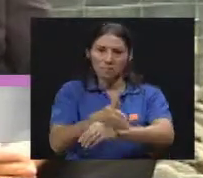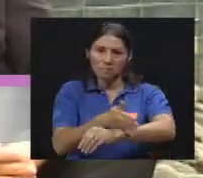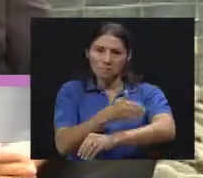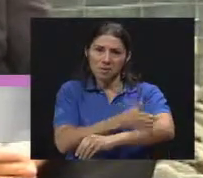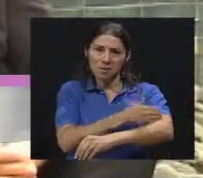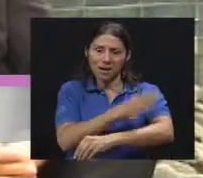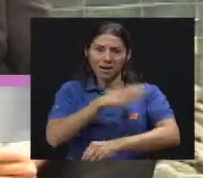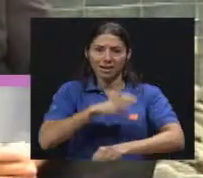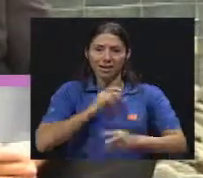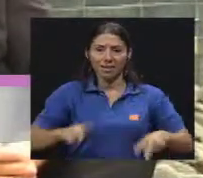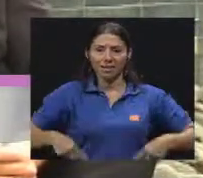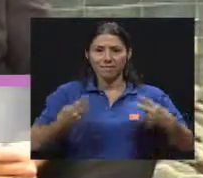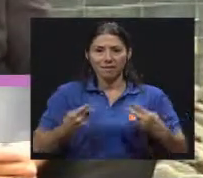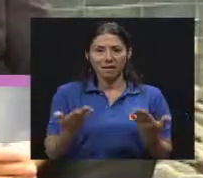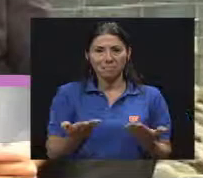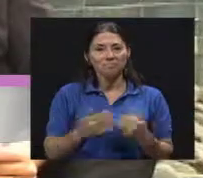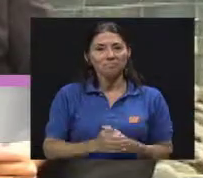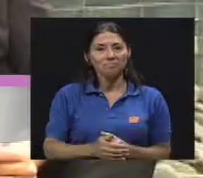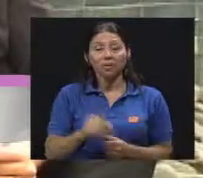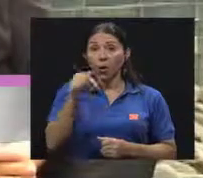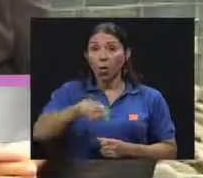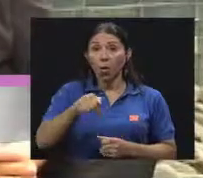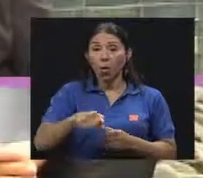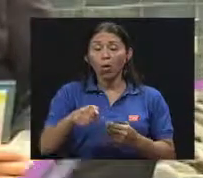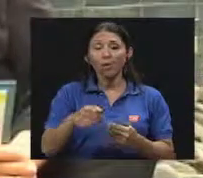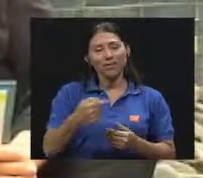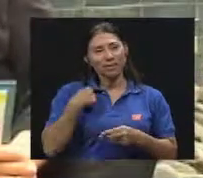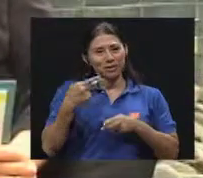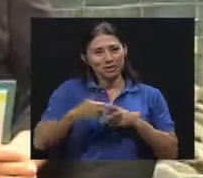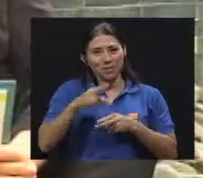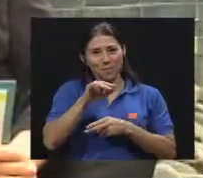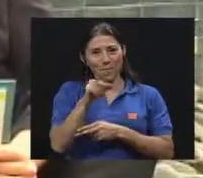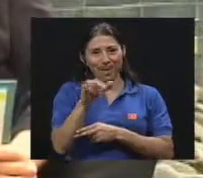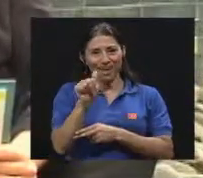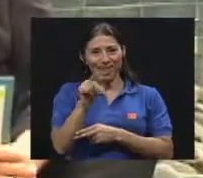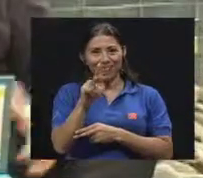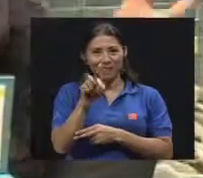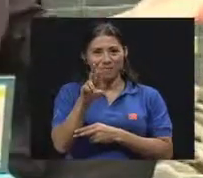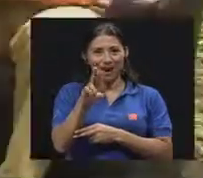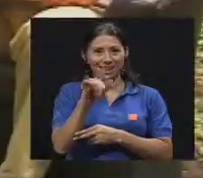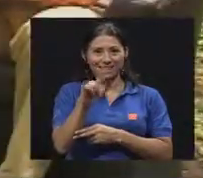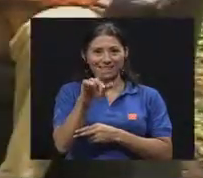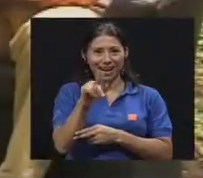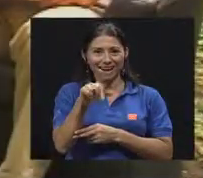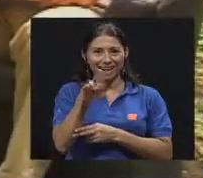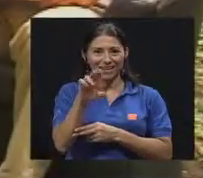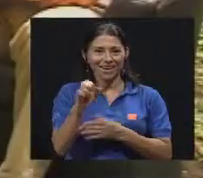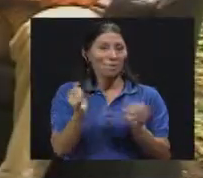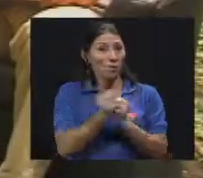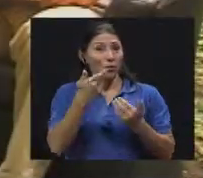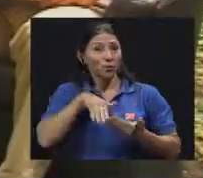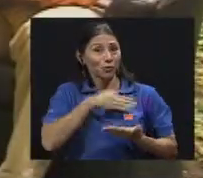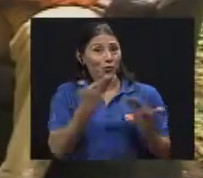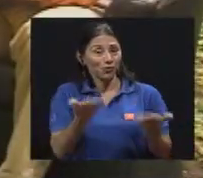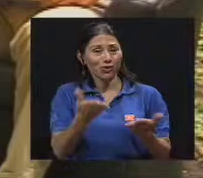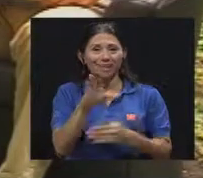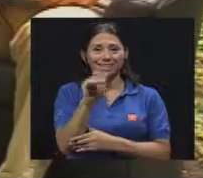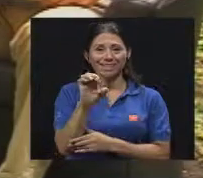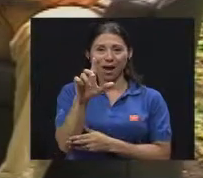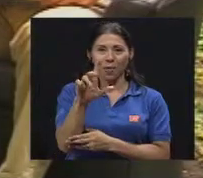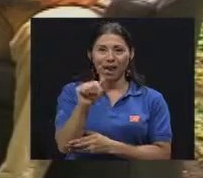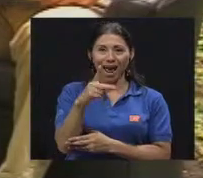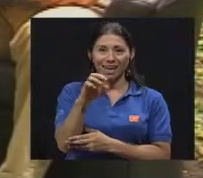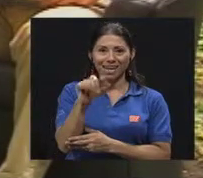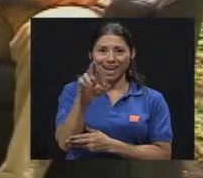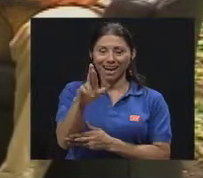mejorar nuestra calidad de vida. Y hoy soy María del Mar Izaguirre Cedeño y está con nosotros Saúl Aguilar. Muchísimas gracias